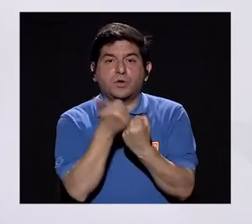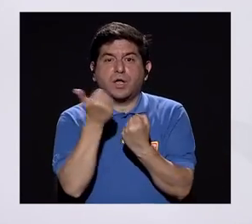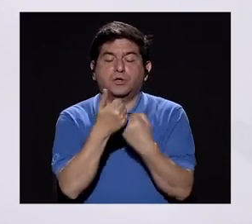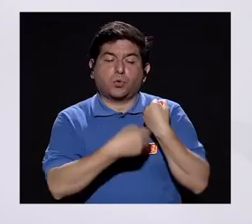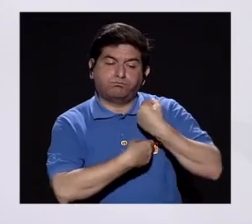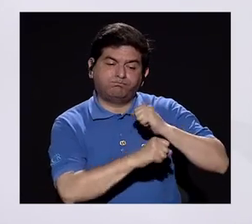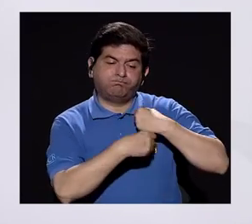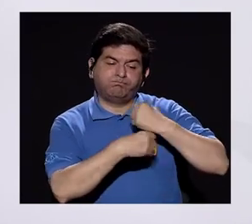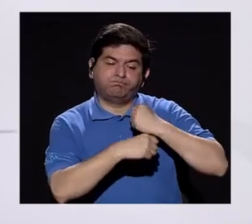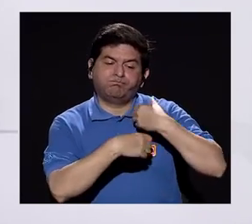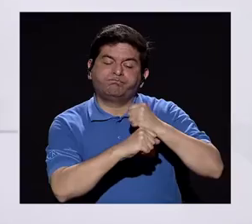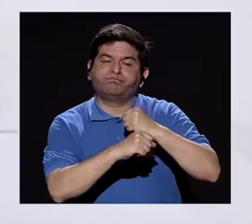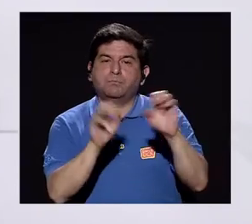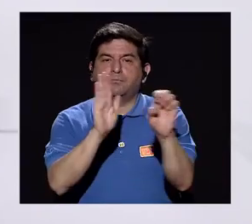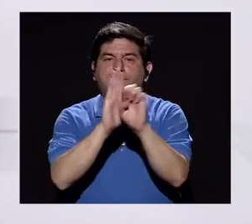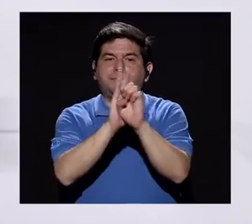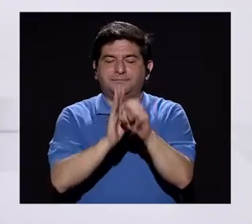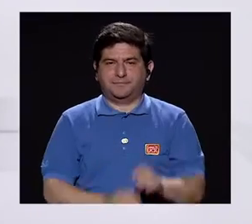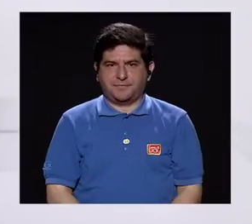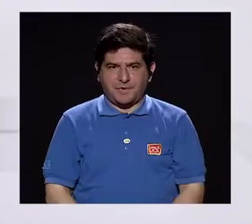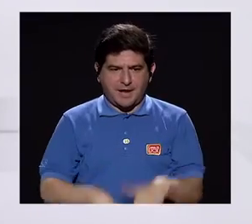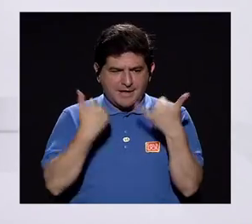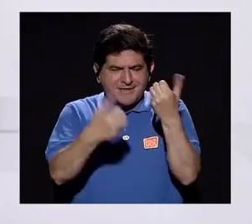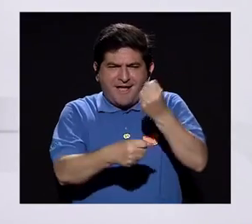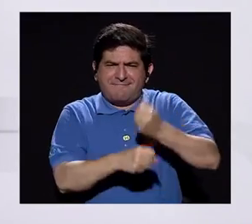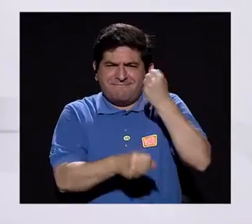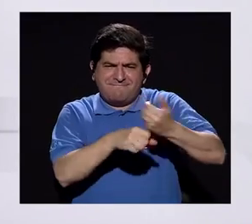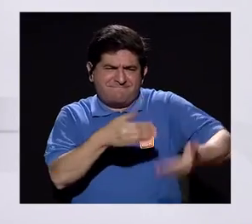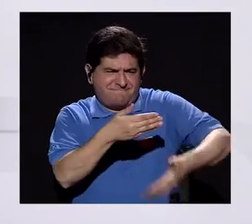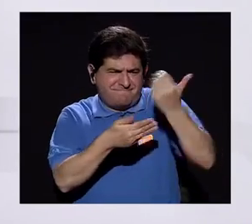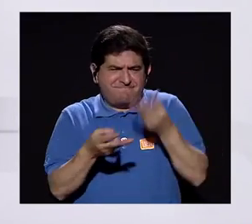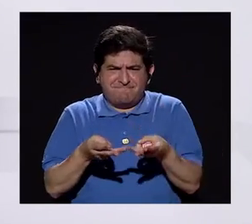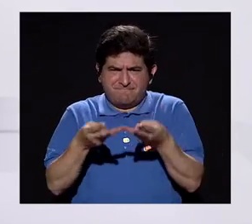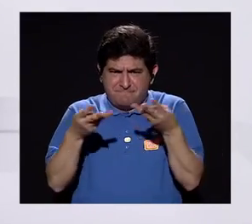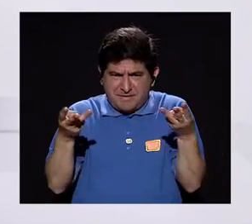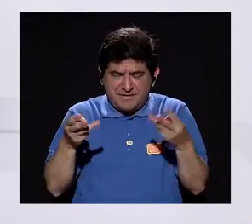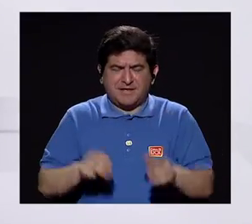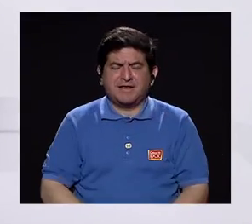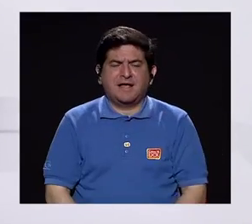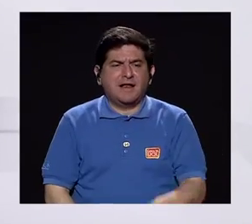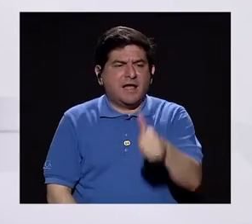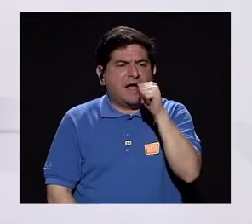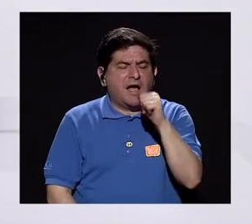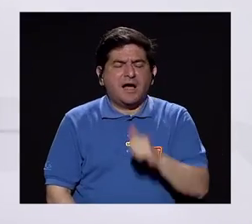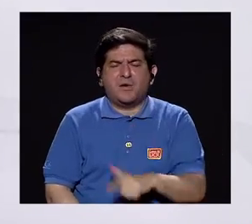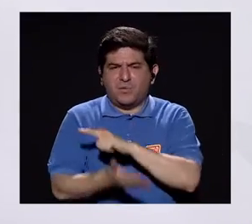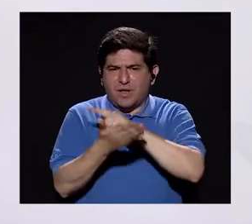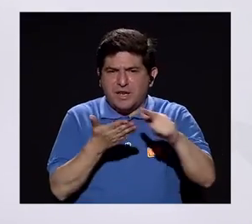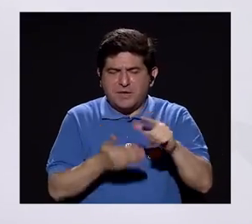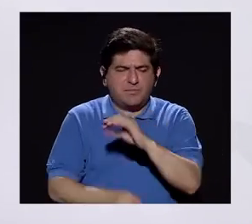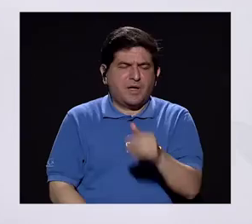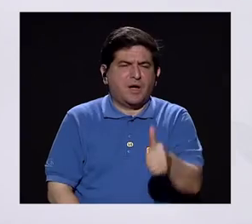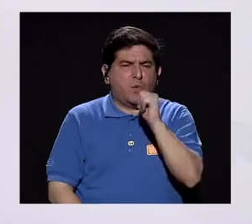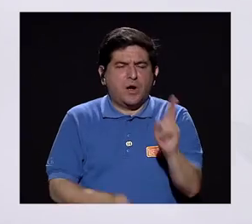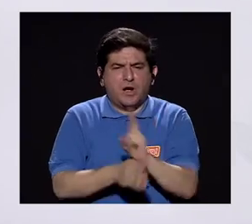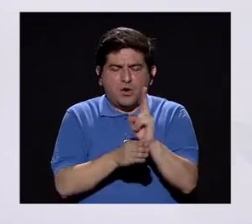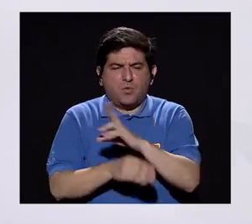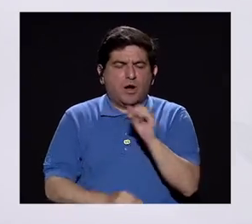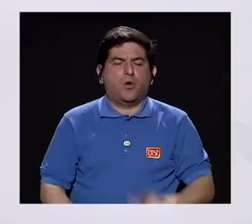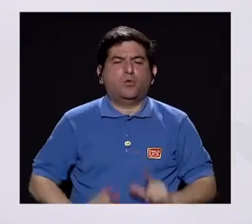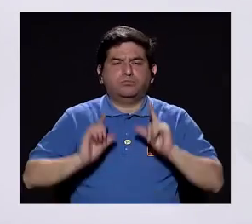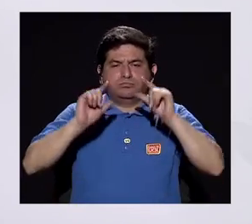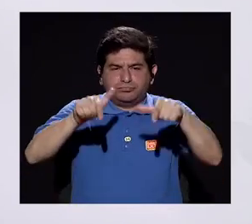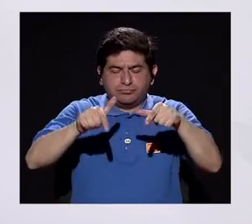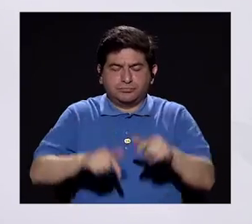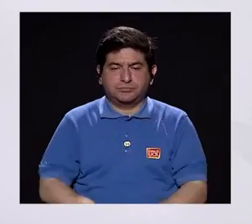apoyo a municipalidades por ejemplo donde hemos venido trabajando materias de agua potable agua residual manejo de residuos sólidos